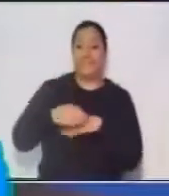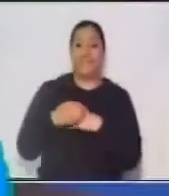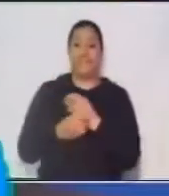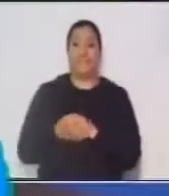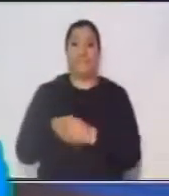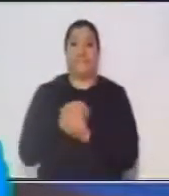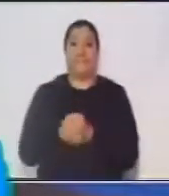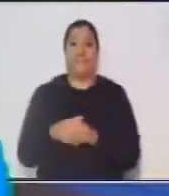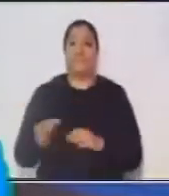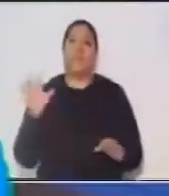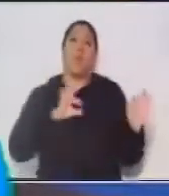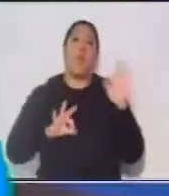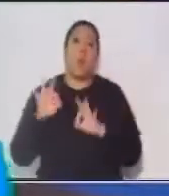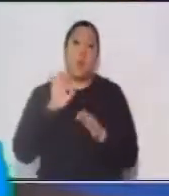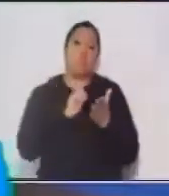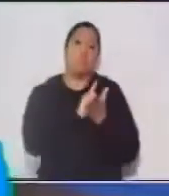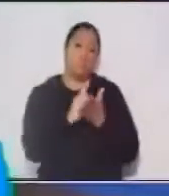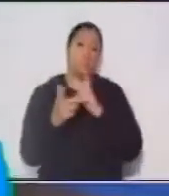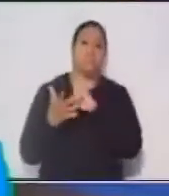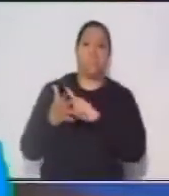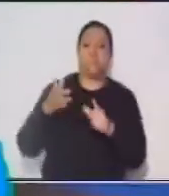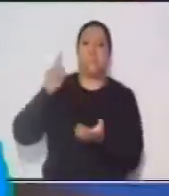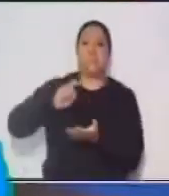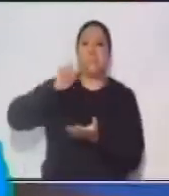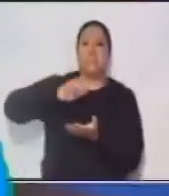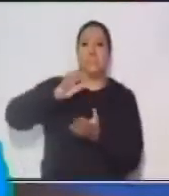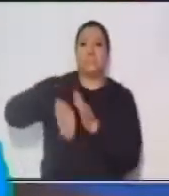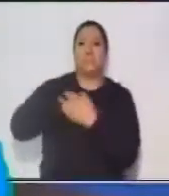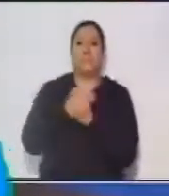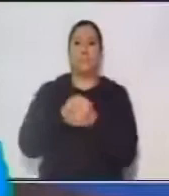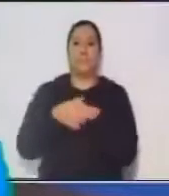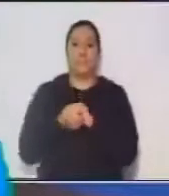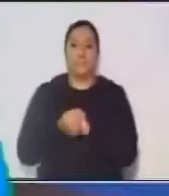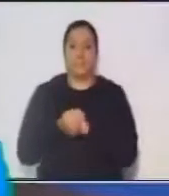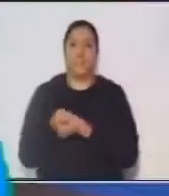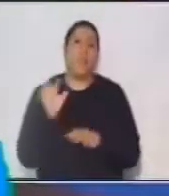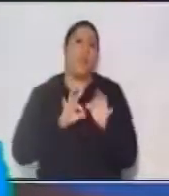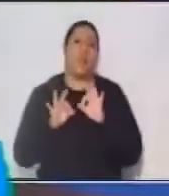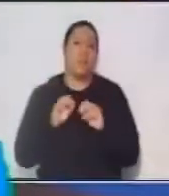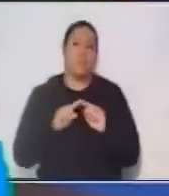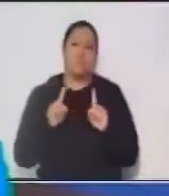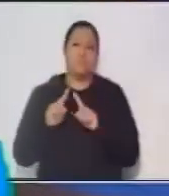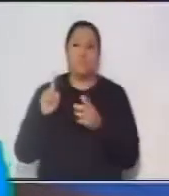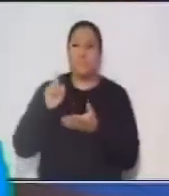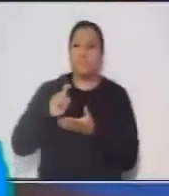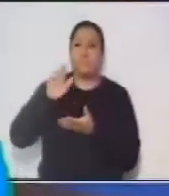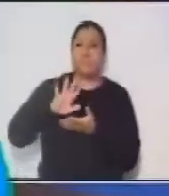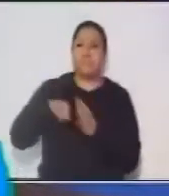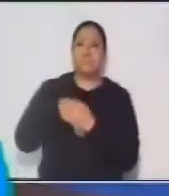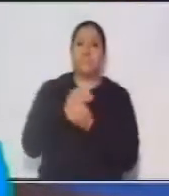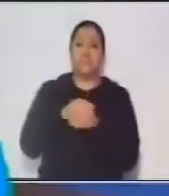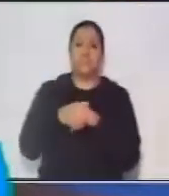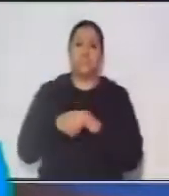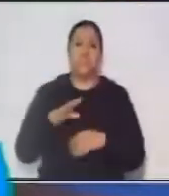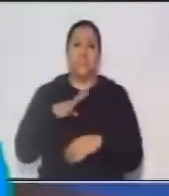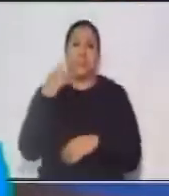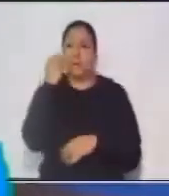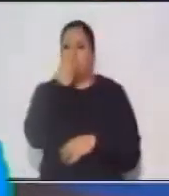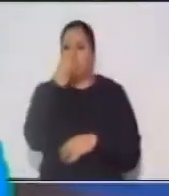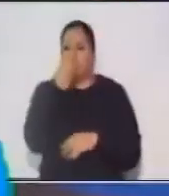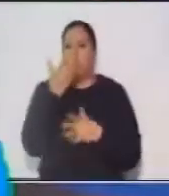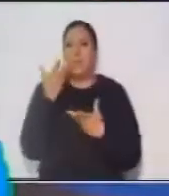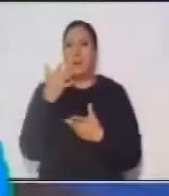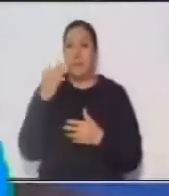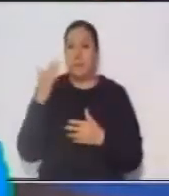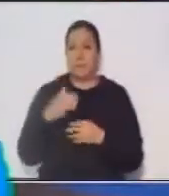las desinfectes con algún gel antibacterial o algún gel que tenga alcohol. En esta oportunidad